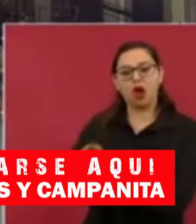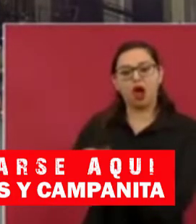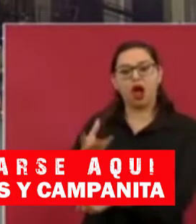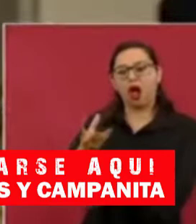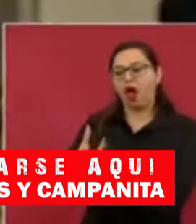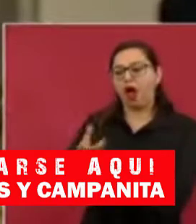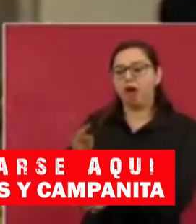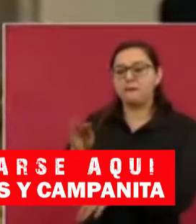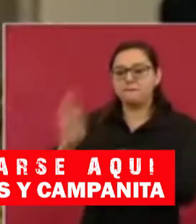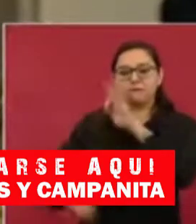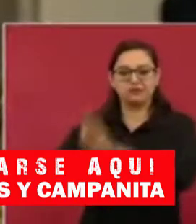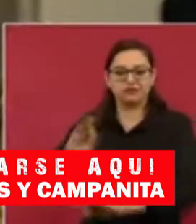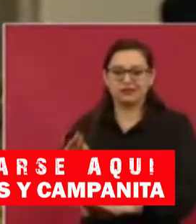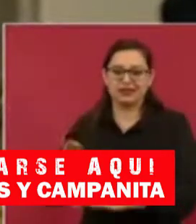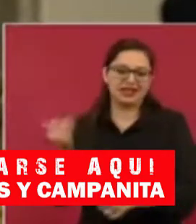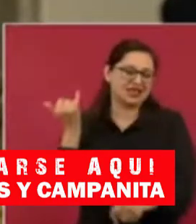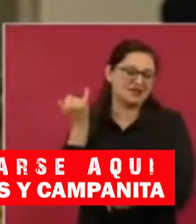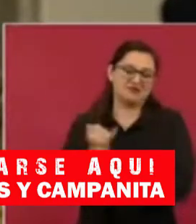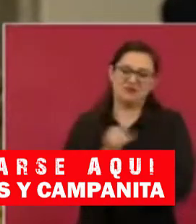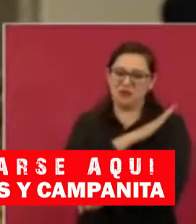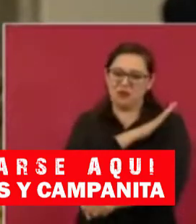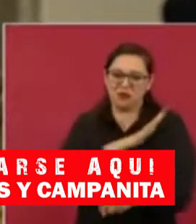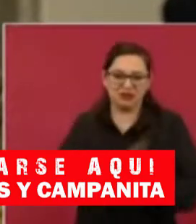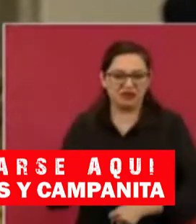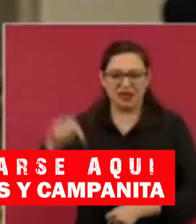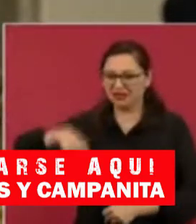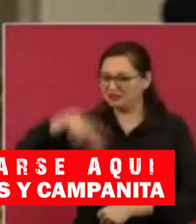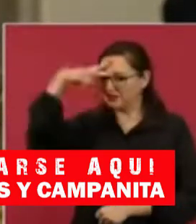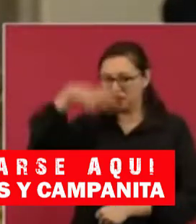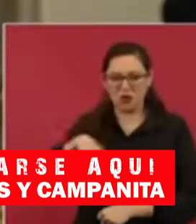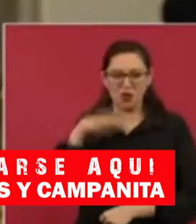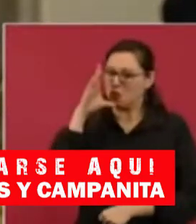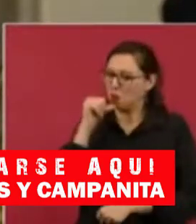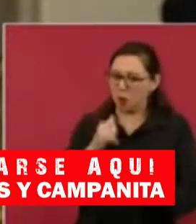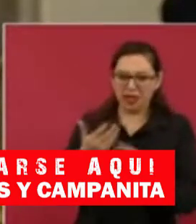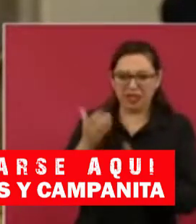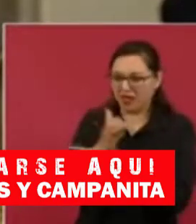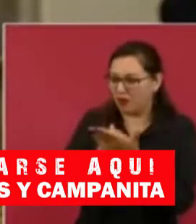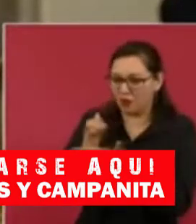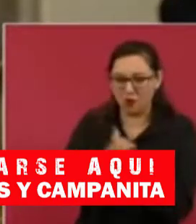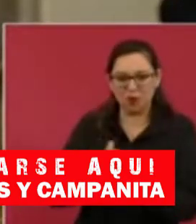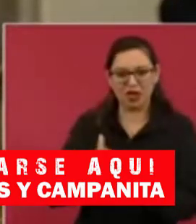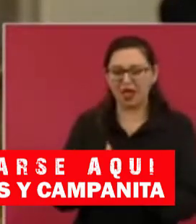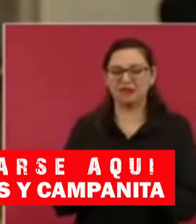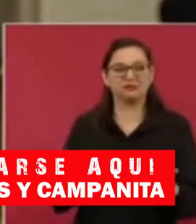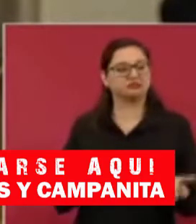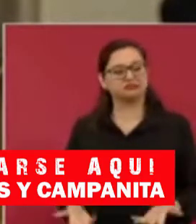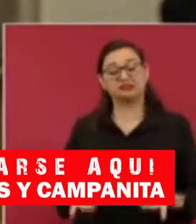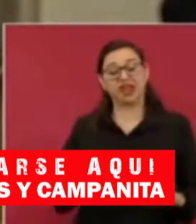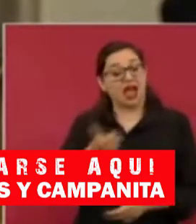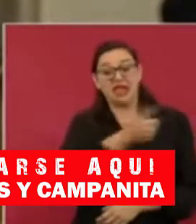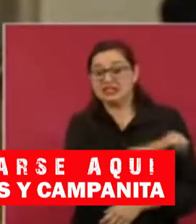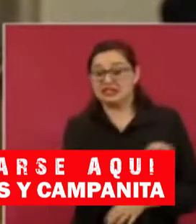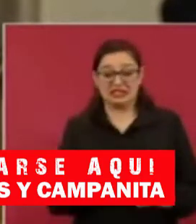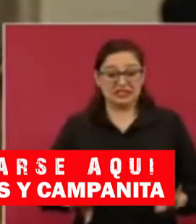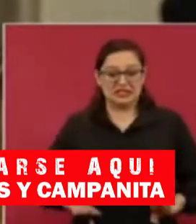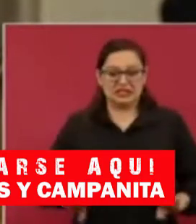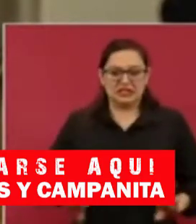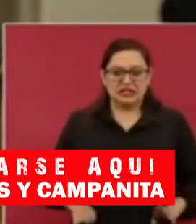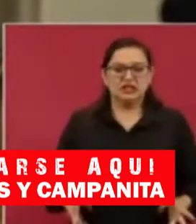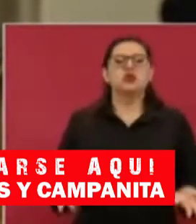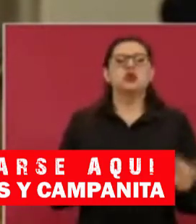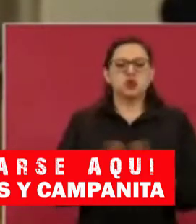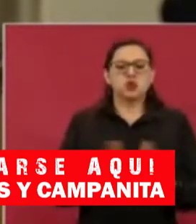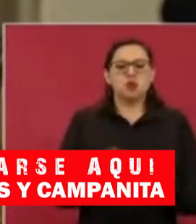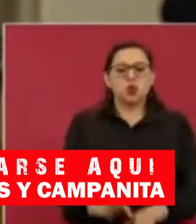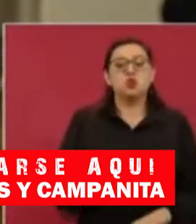sanitario mexicano por los suelos. Entonces, la pregunta, presidente, es si su gobierno podría acompañar